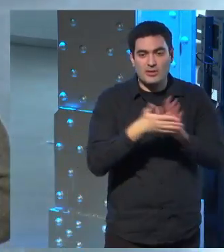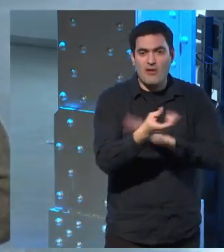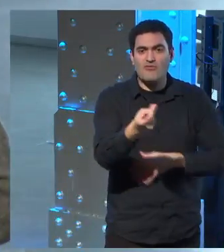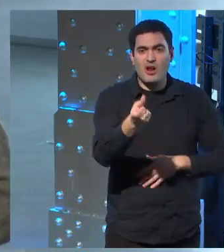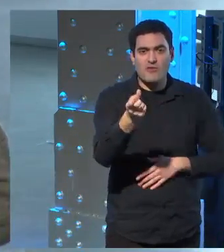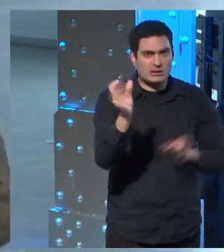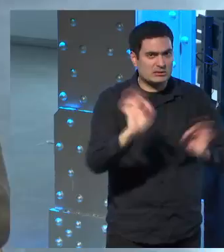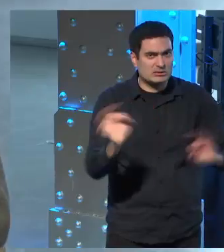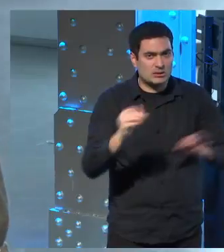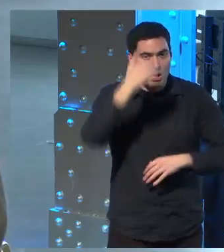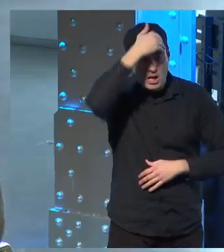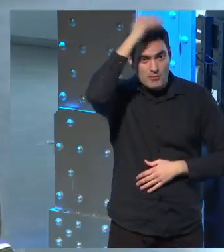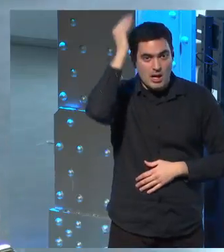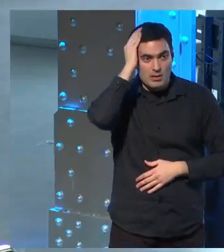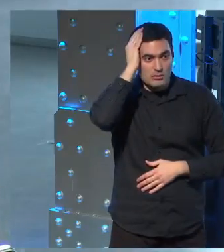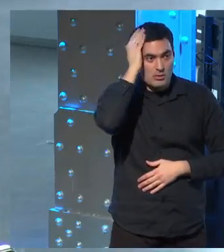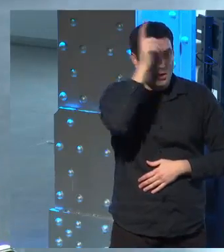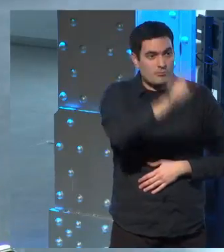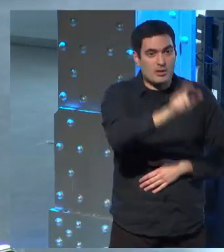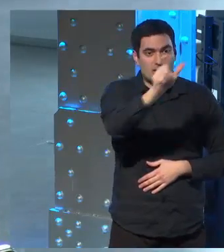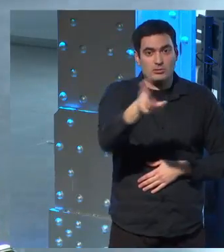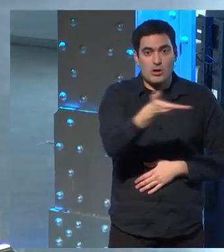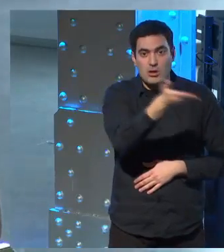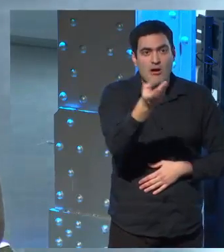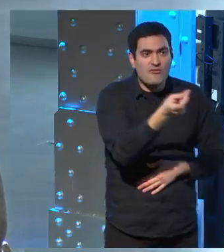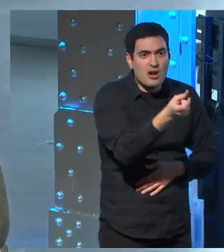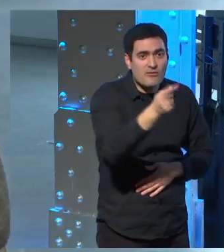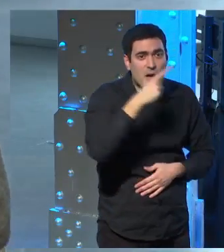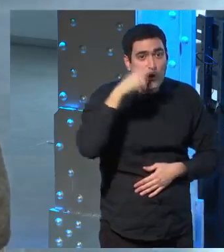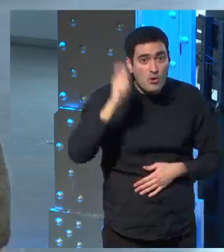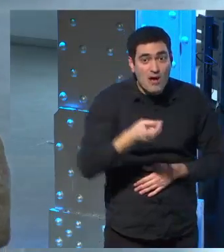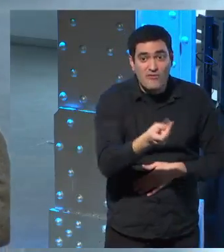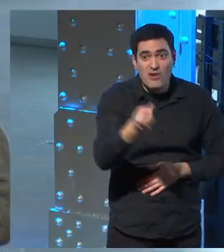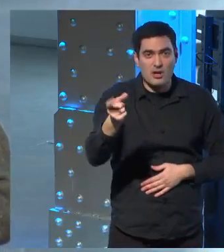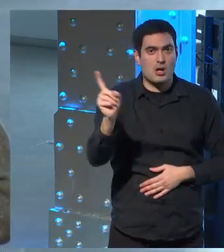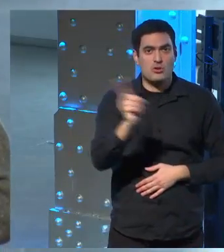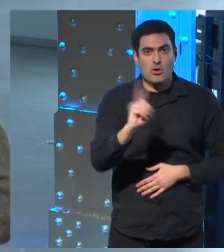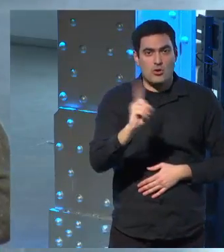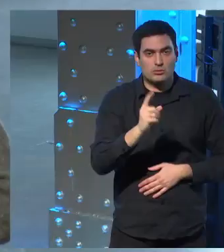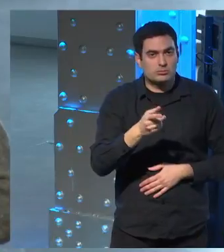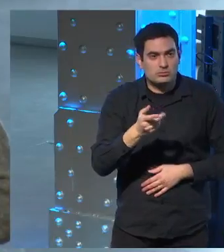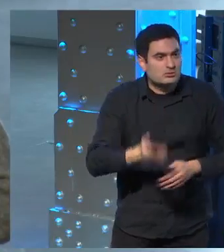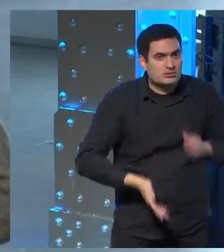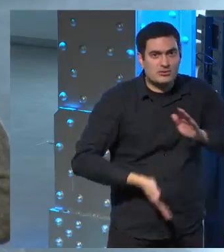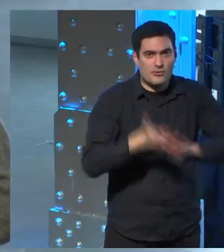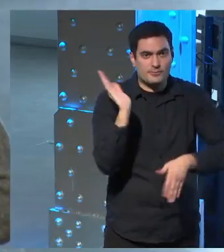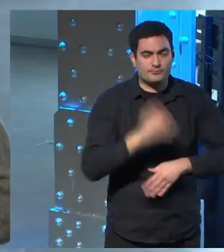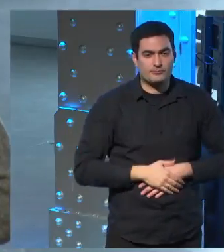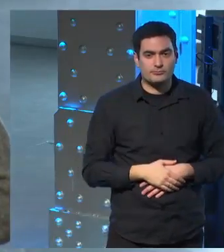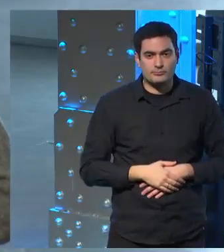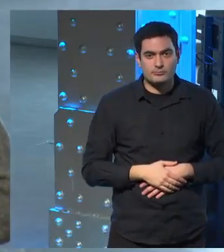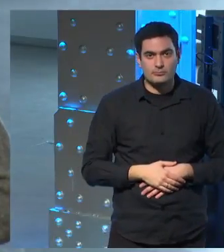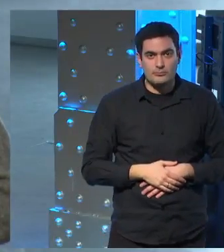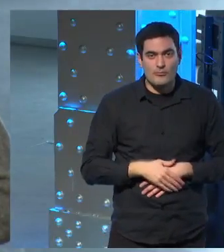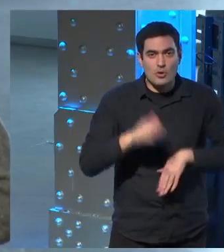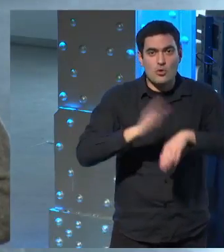nadie. Béla Bartók no lo echó nadie de Hungría, ¿no? Se fue él por asco por asco del